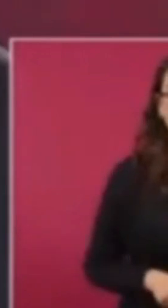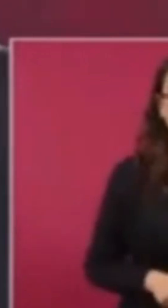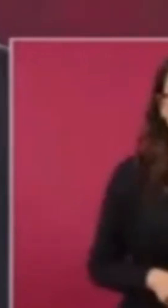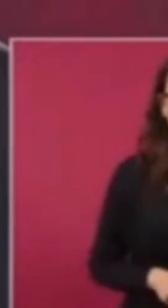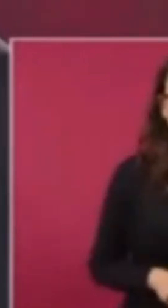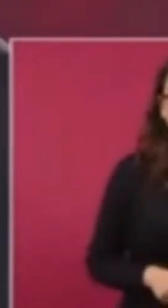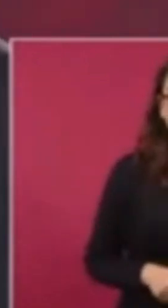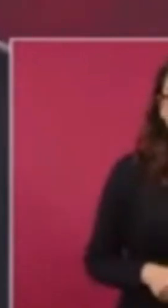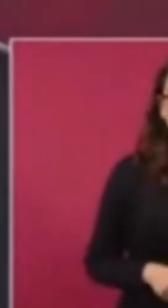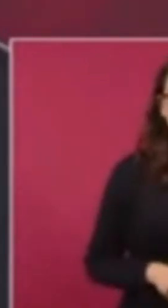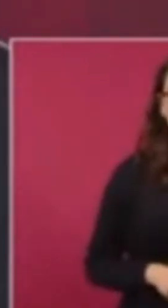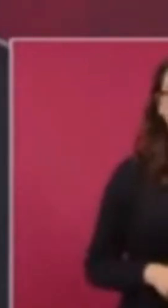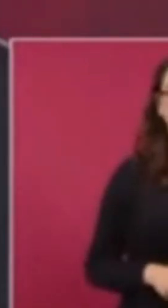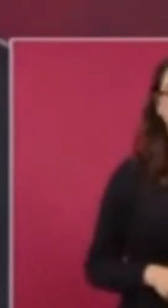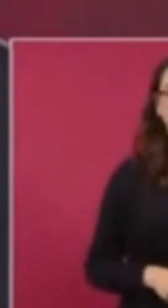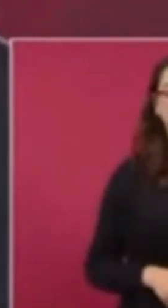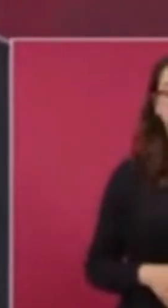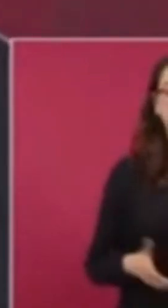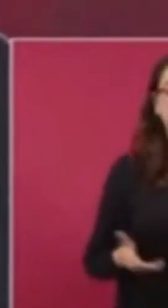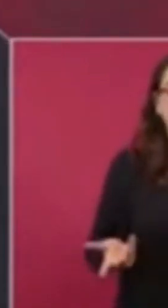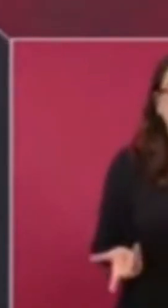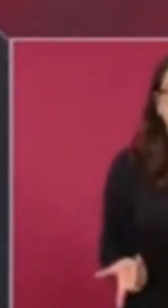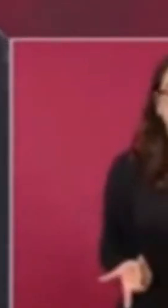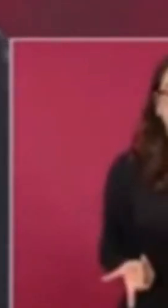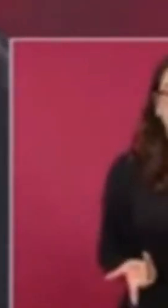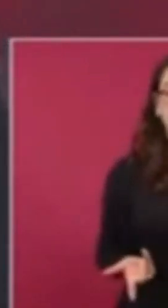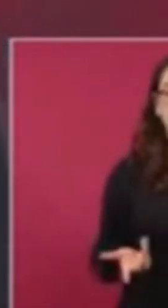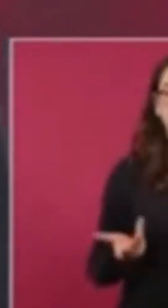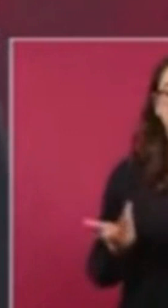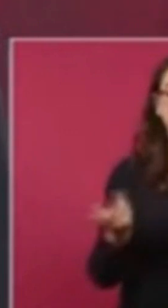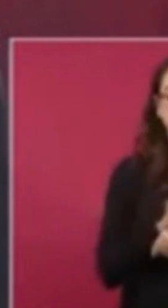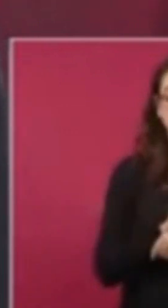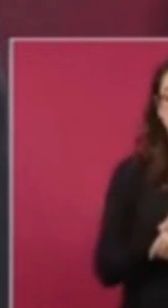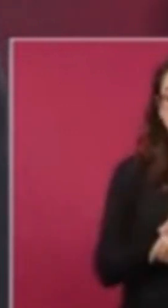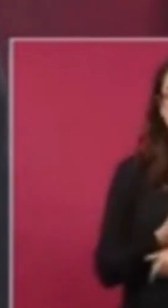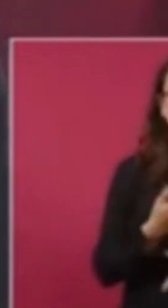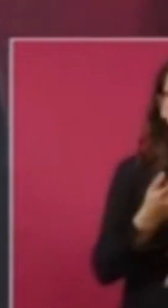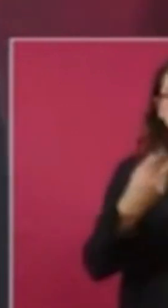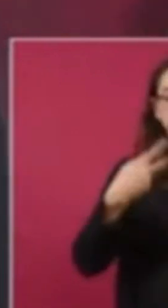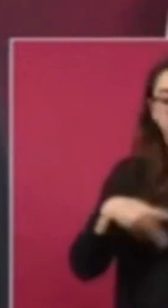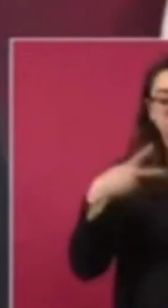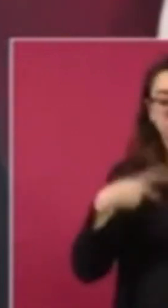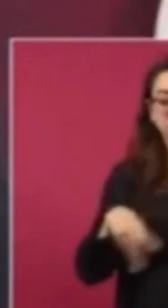ninguna disposición legal para negar información.